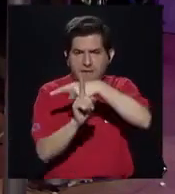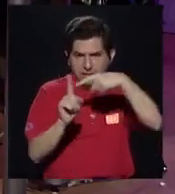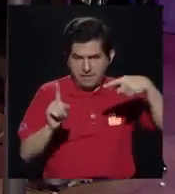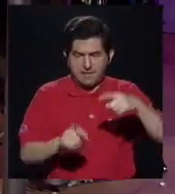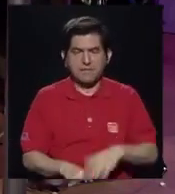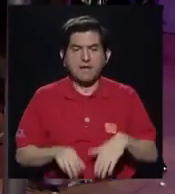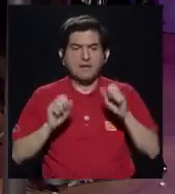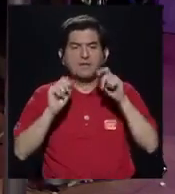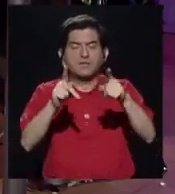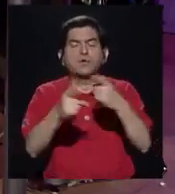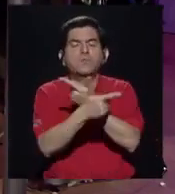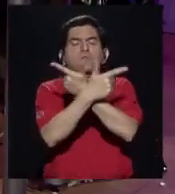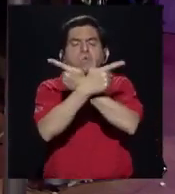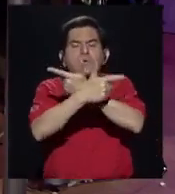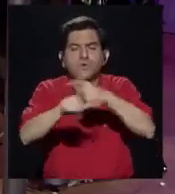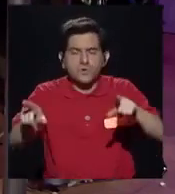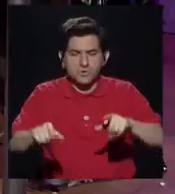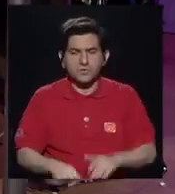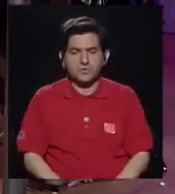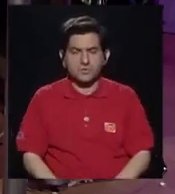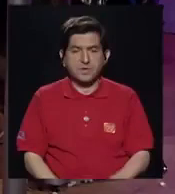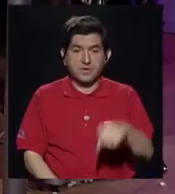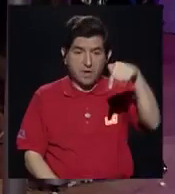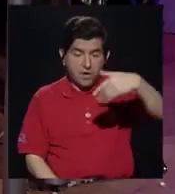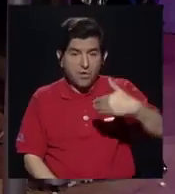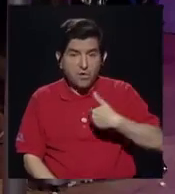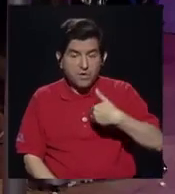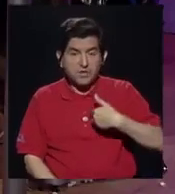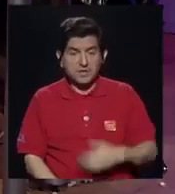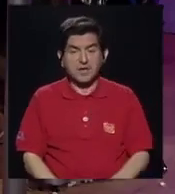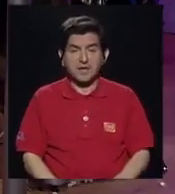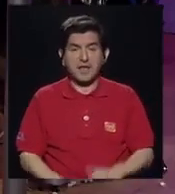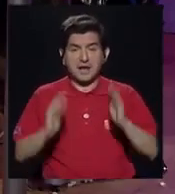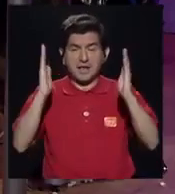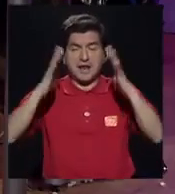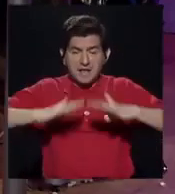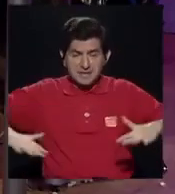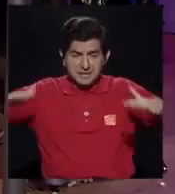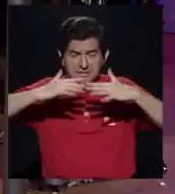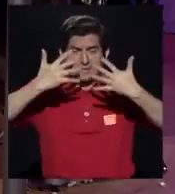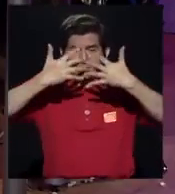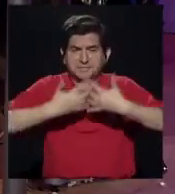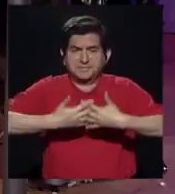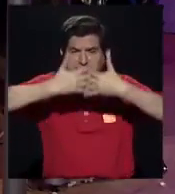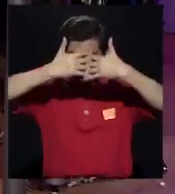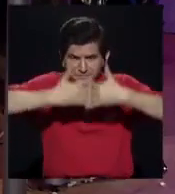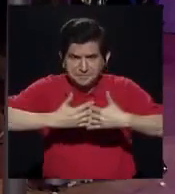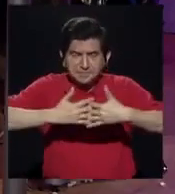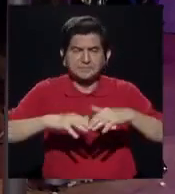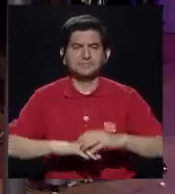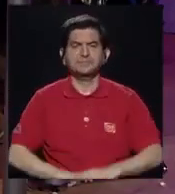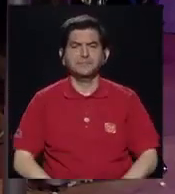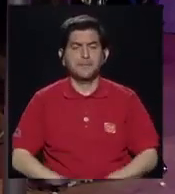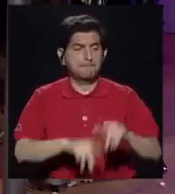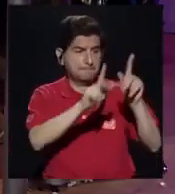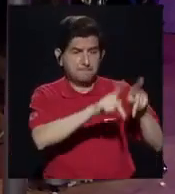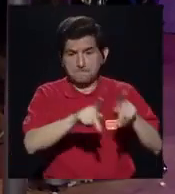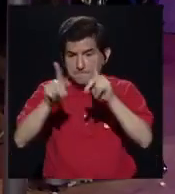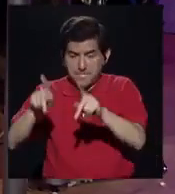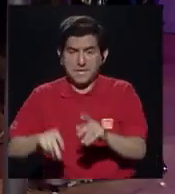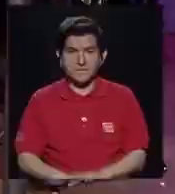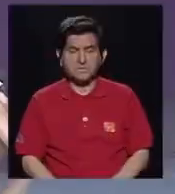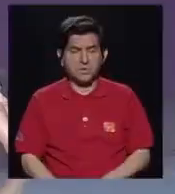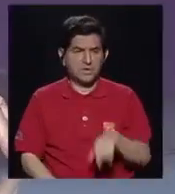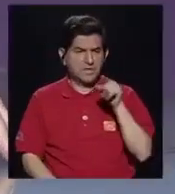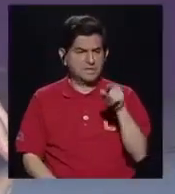y da un espacio de libertad a los feudos hoy tenemos gigantescos feudos corporativos o sea personas que por el